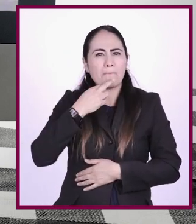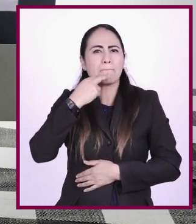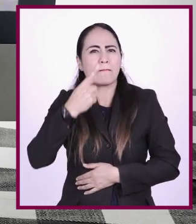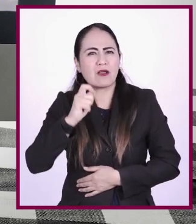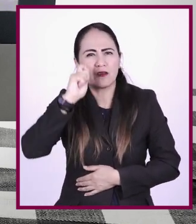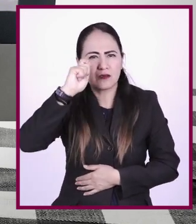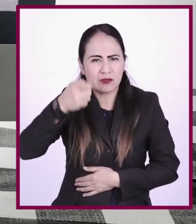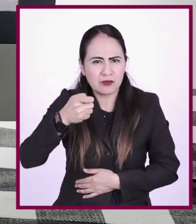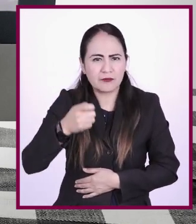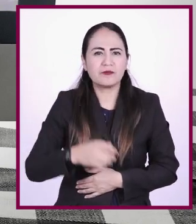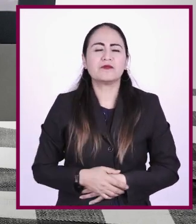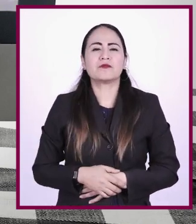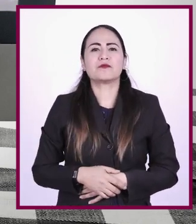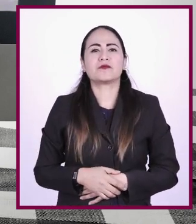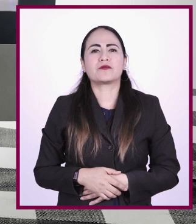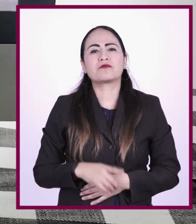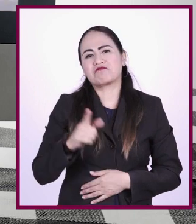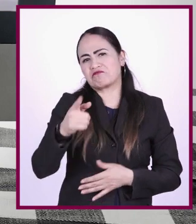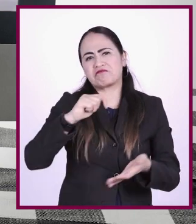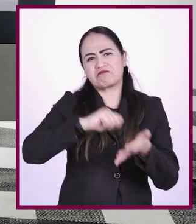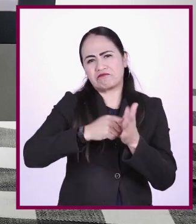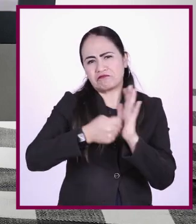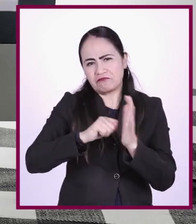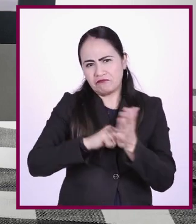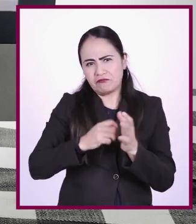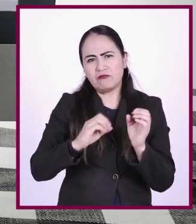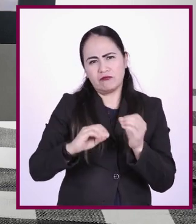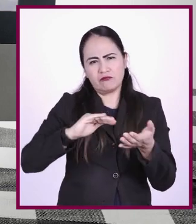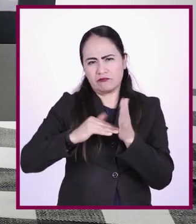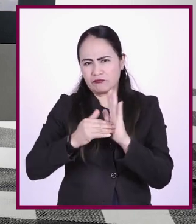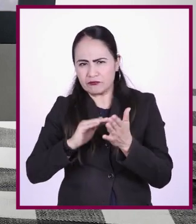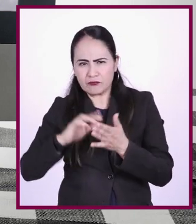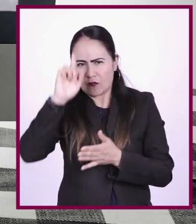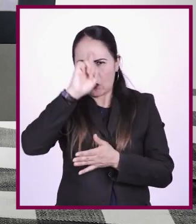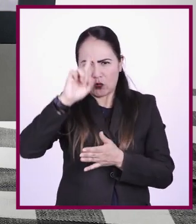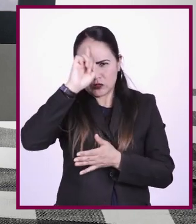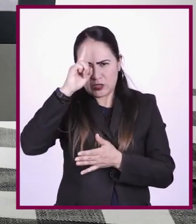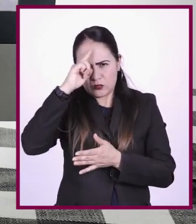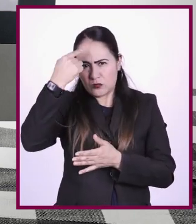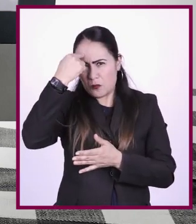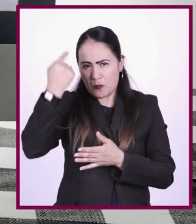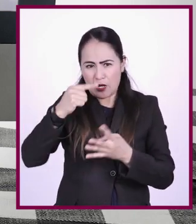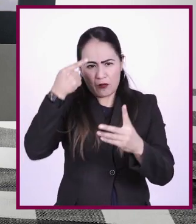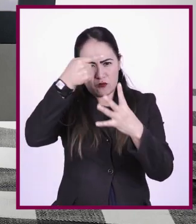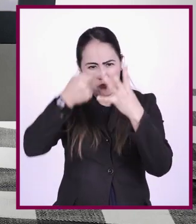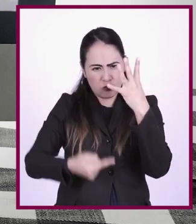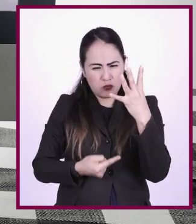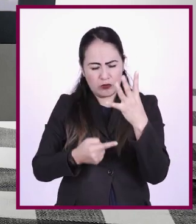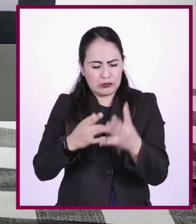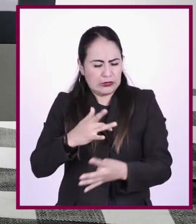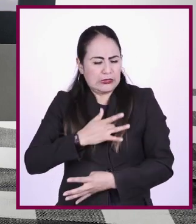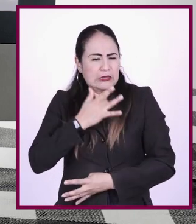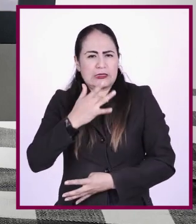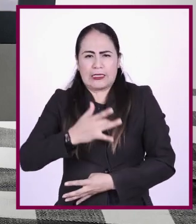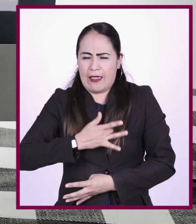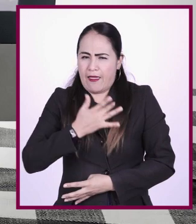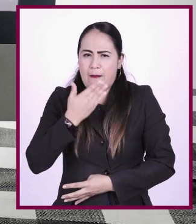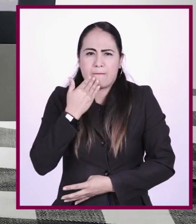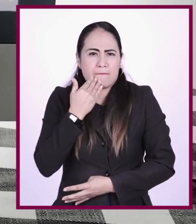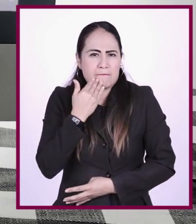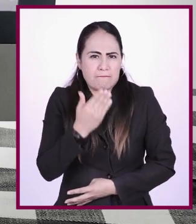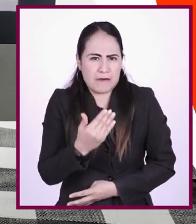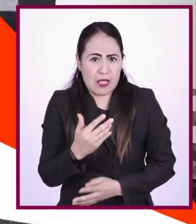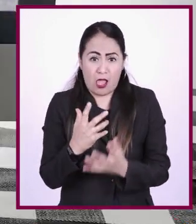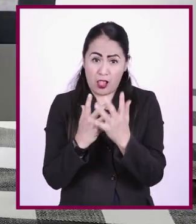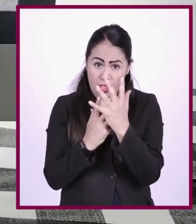algunas técnicas o estrategias para alcanzar un estado emocional agradable que no sea